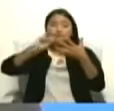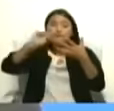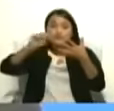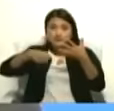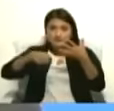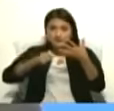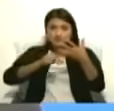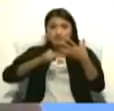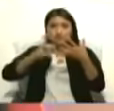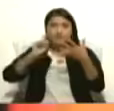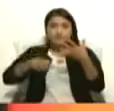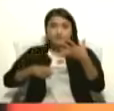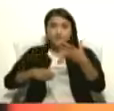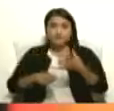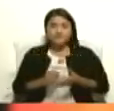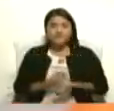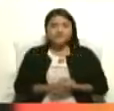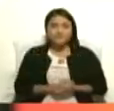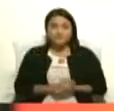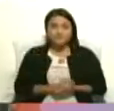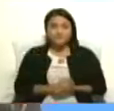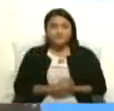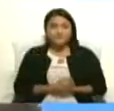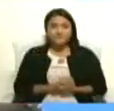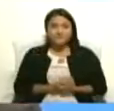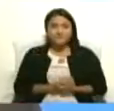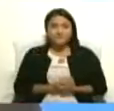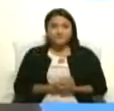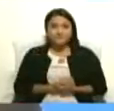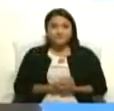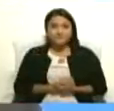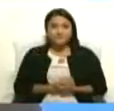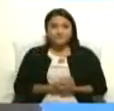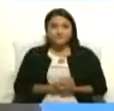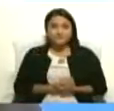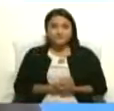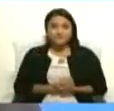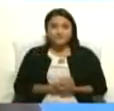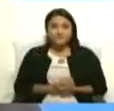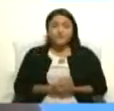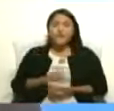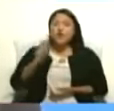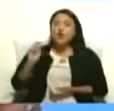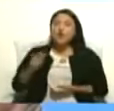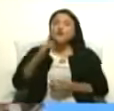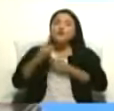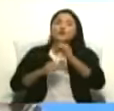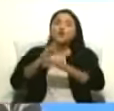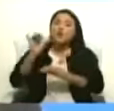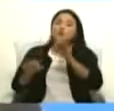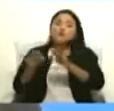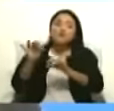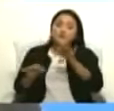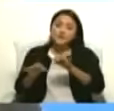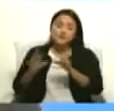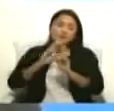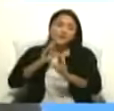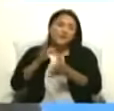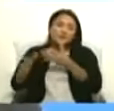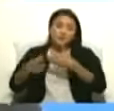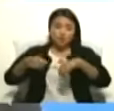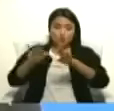la cuarta y sí a la quinta la Corte Internacional de Justicia dijo lo que tenía que decir que no podía suspender el referendo